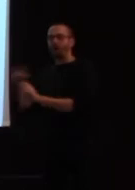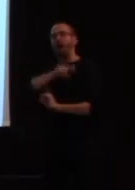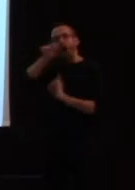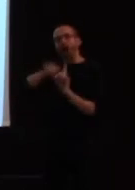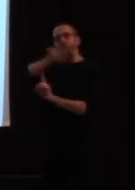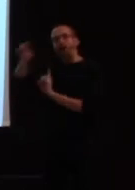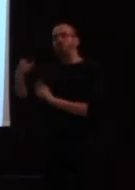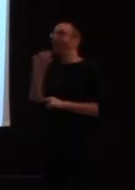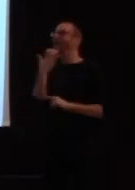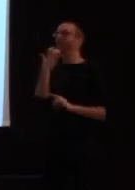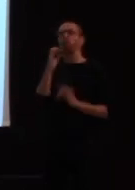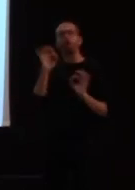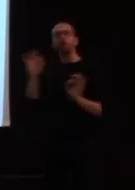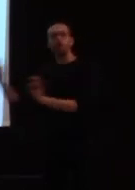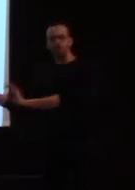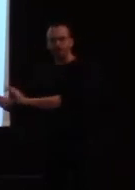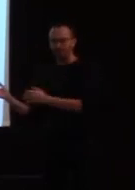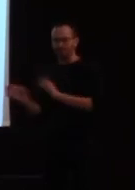años.